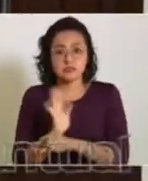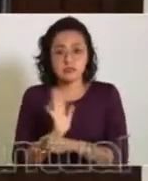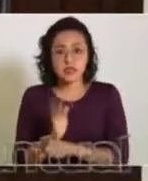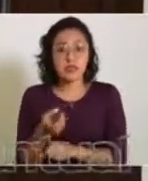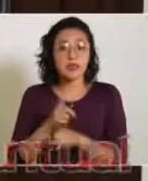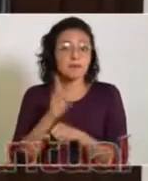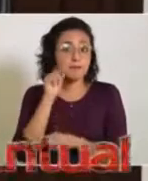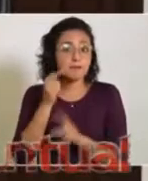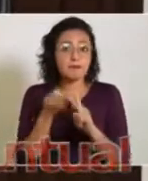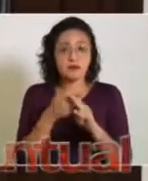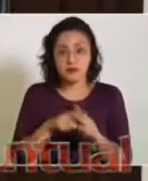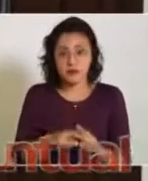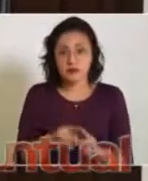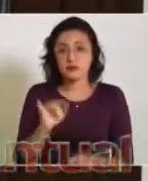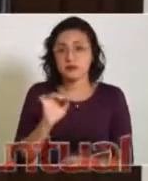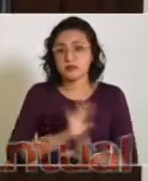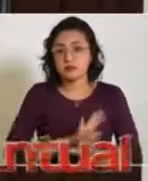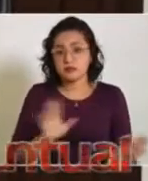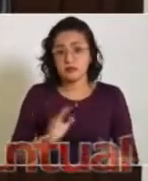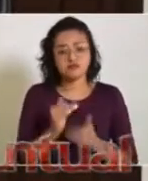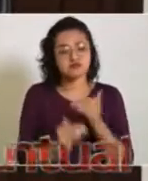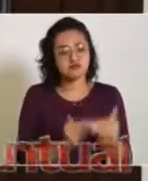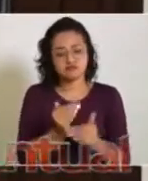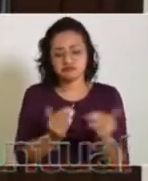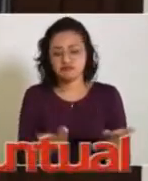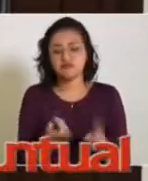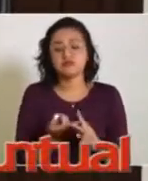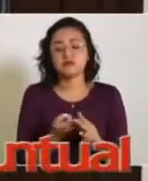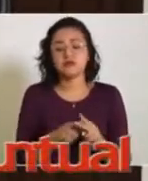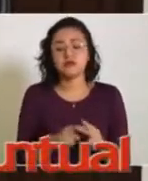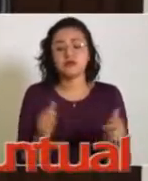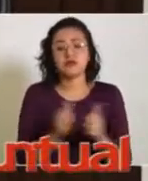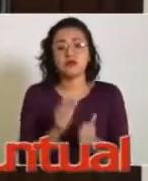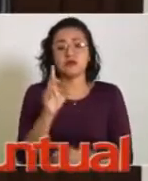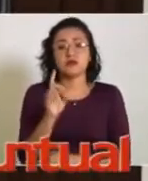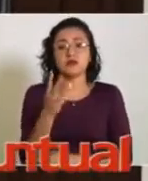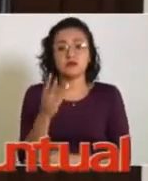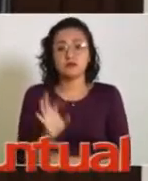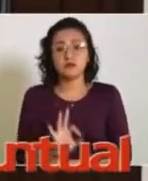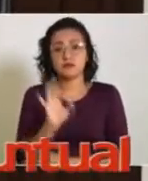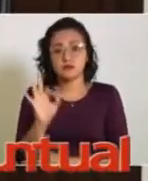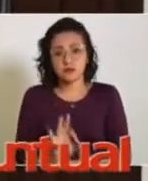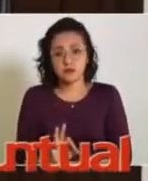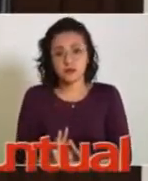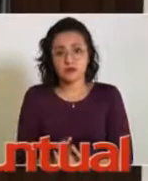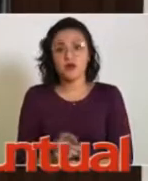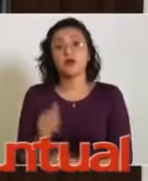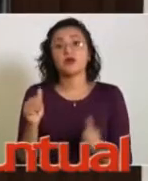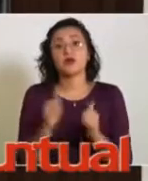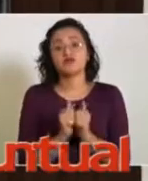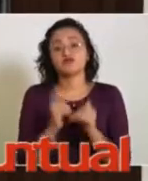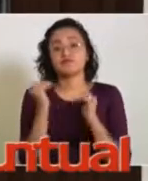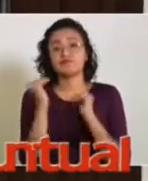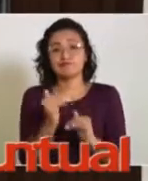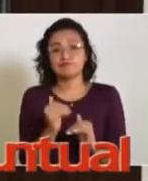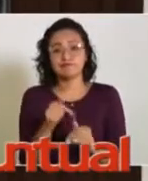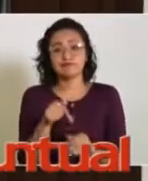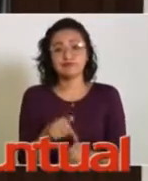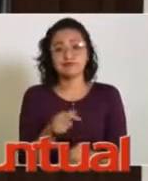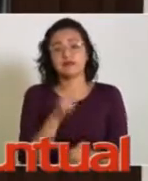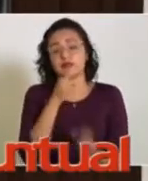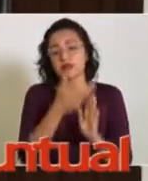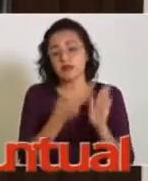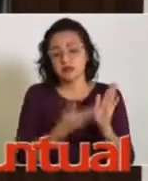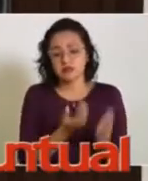de mañana se hará de forma gradual, iniciando con un 33% y en estricto apego a los protocolos